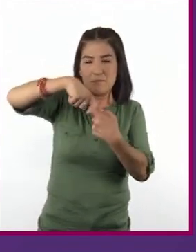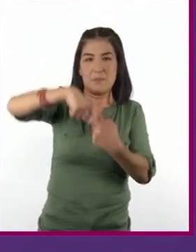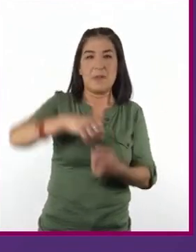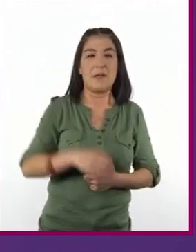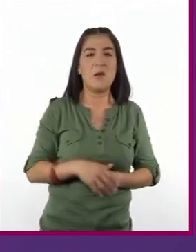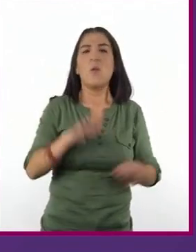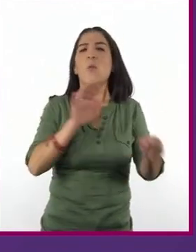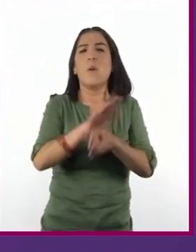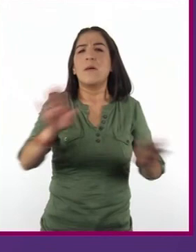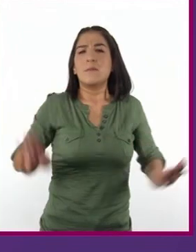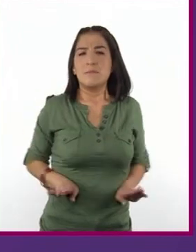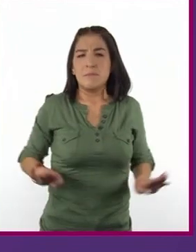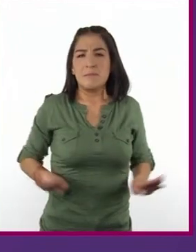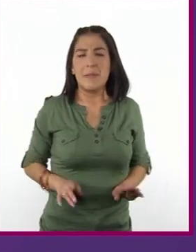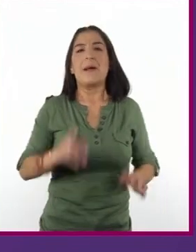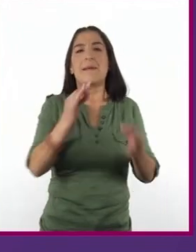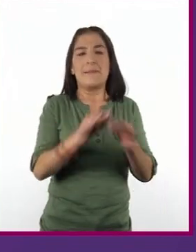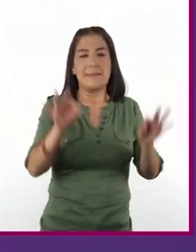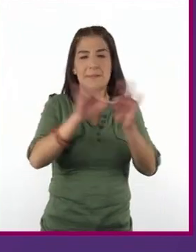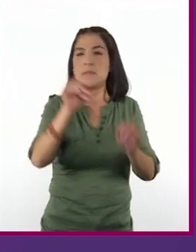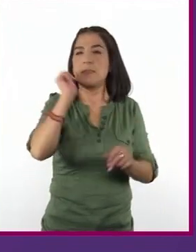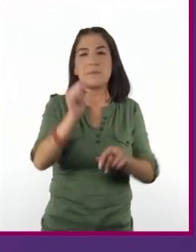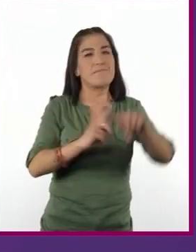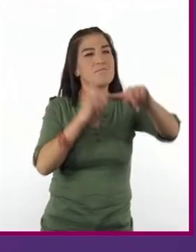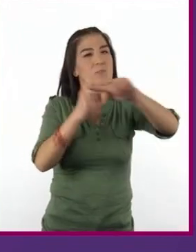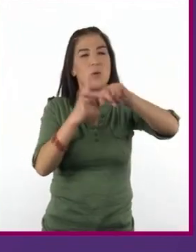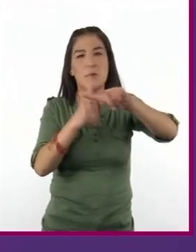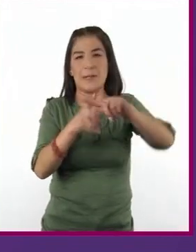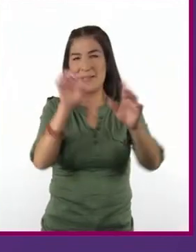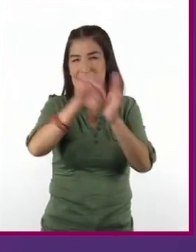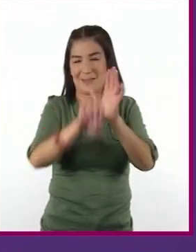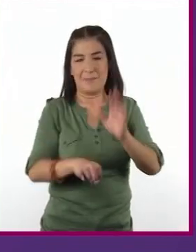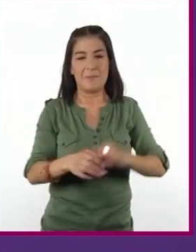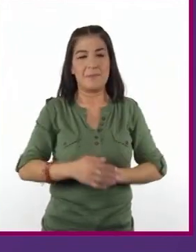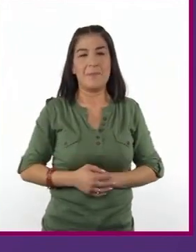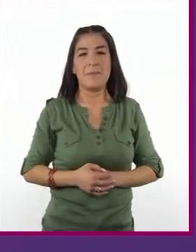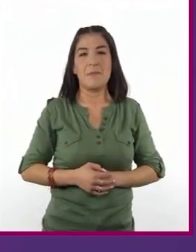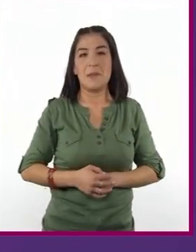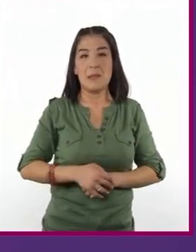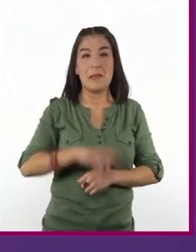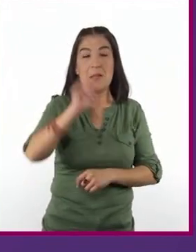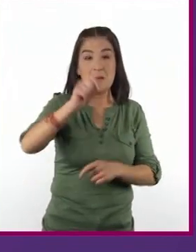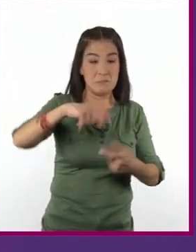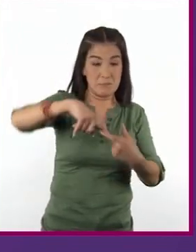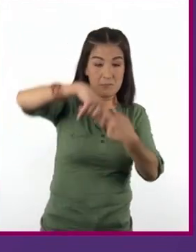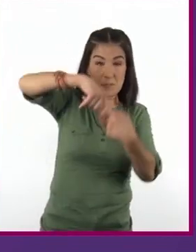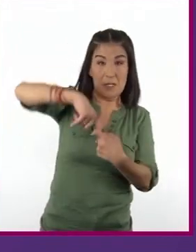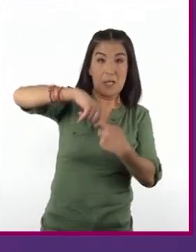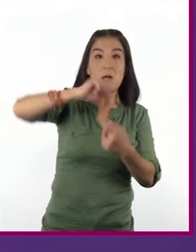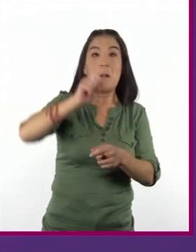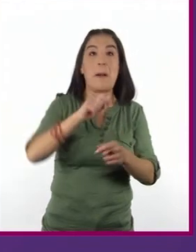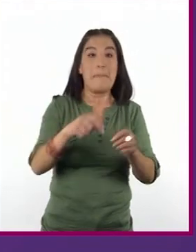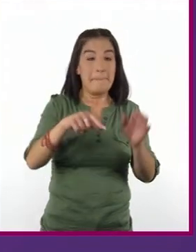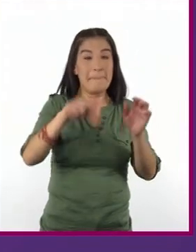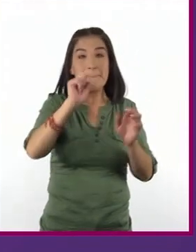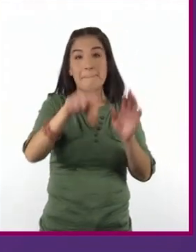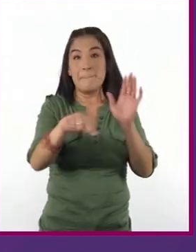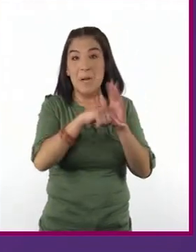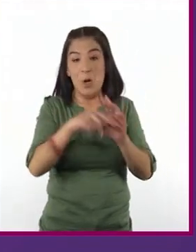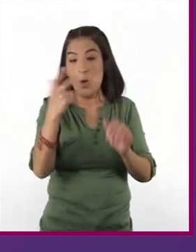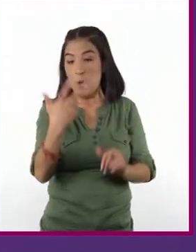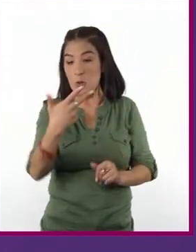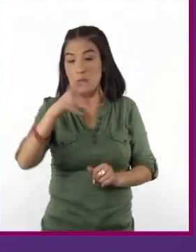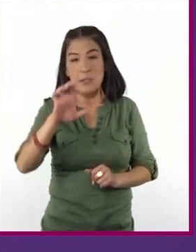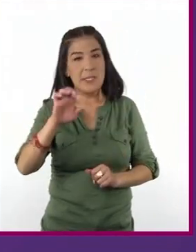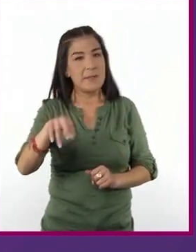importante es que las cantidades son siempre positivas, es decir, el resorte no puede medir menos de 8 centímetros.